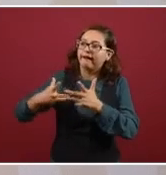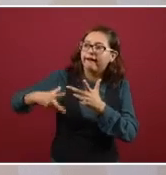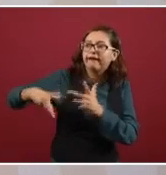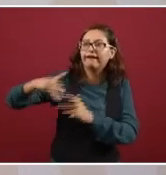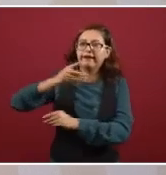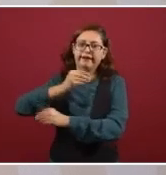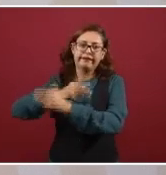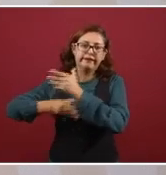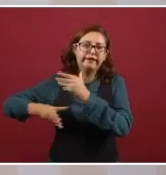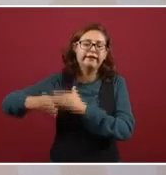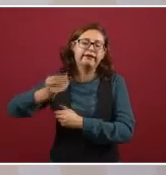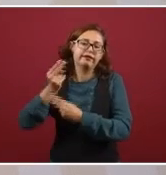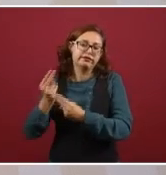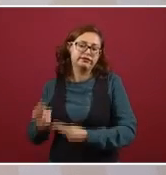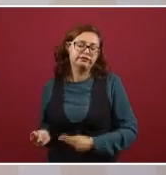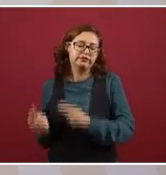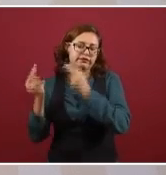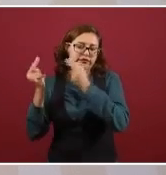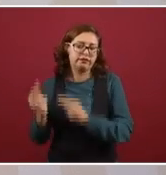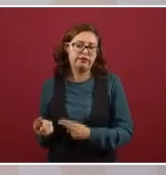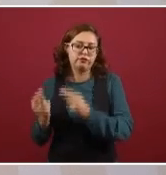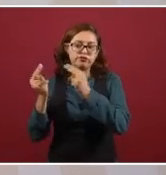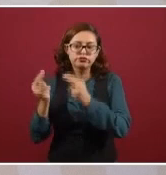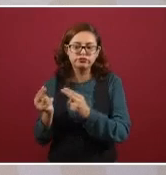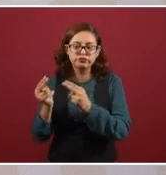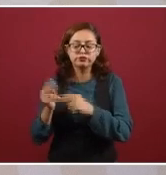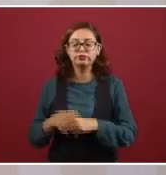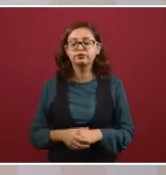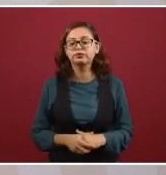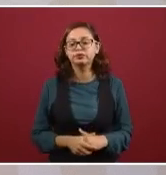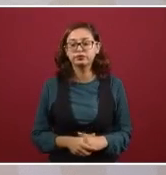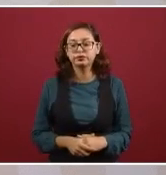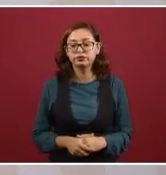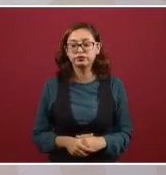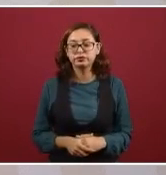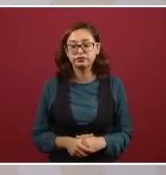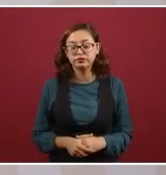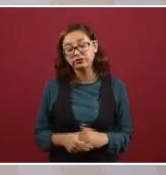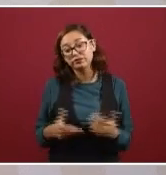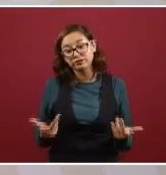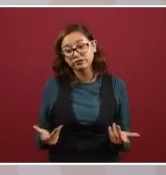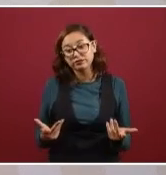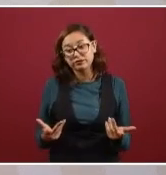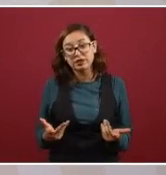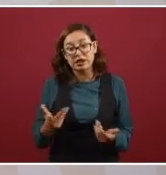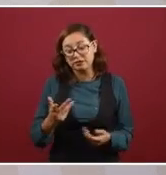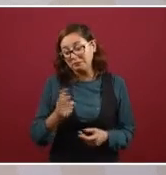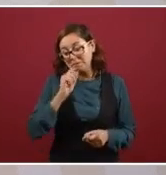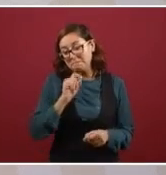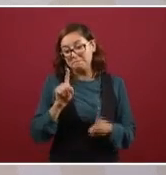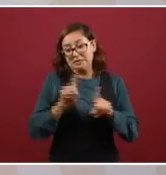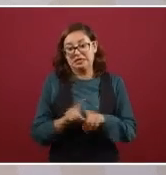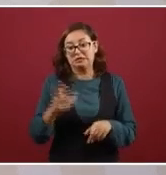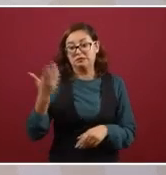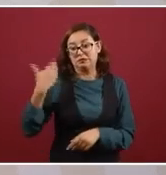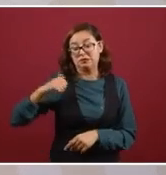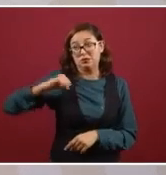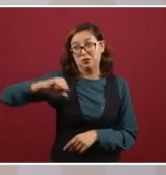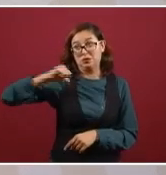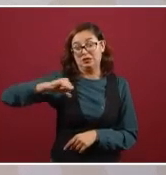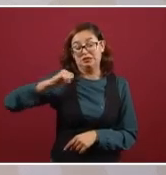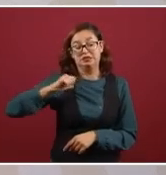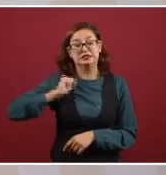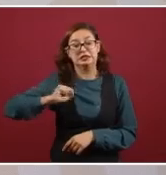Es un poco lo que sucedía a mediados del siglo XIX con las tierras de manos muertas,